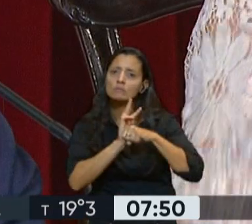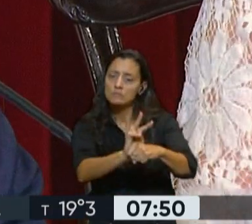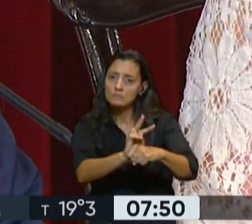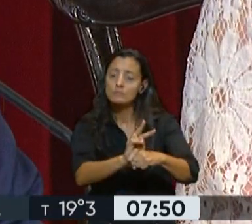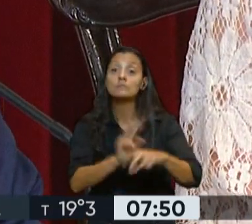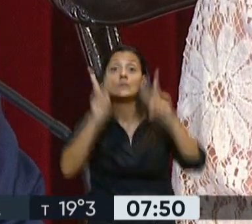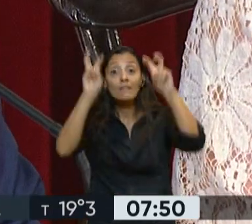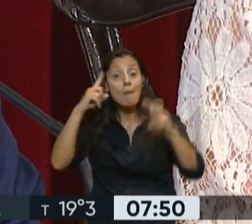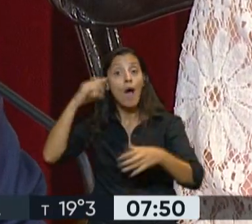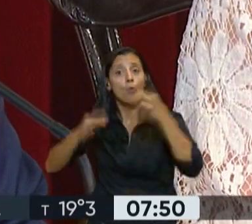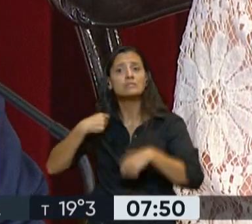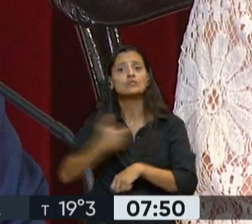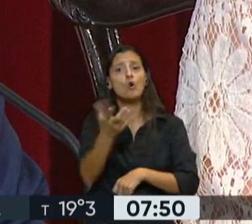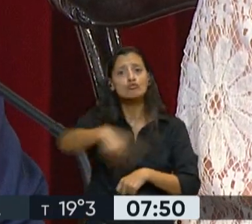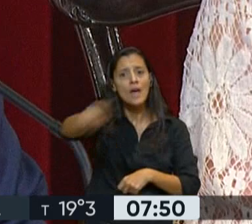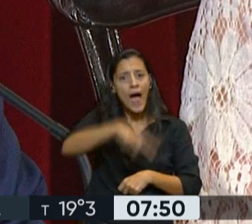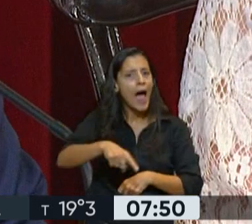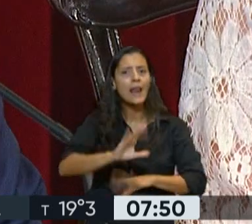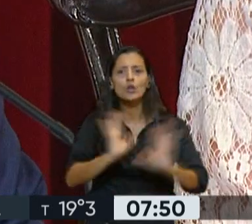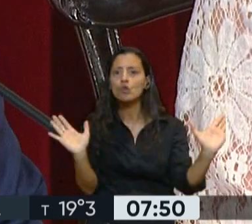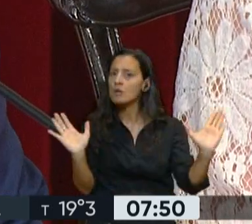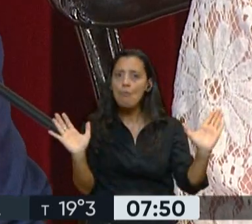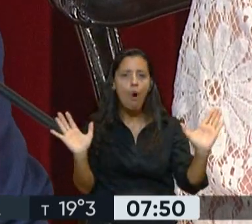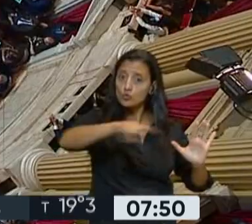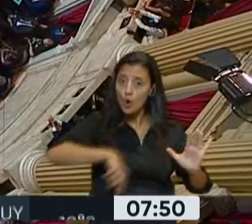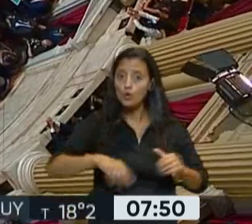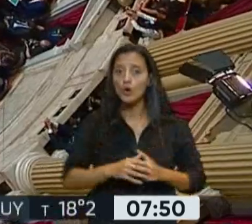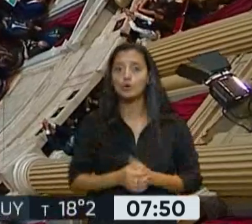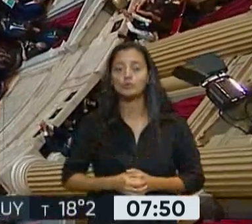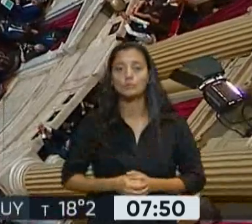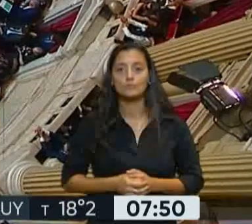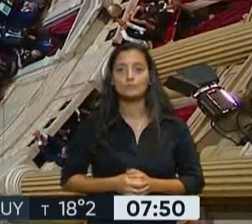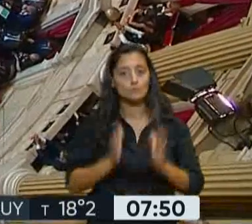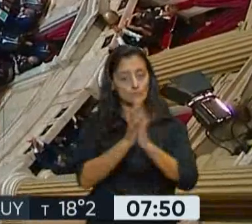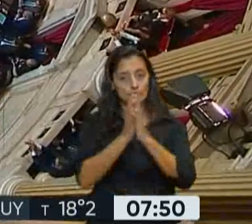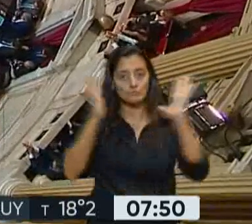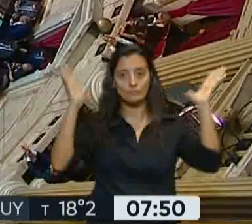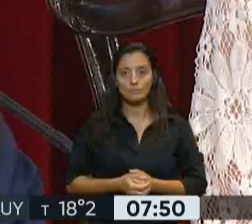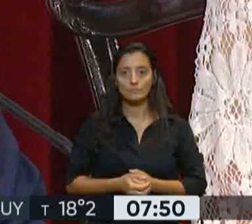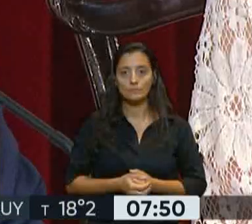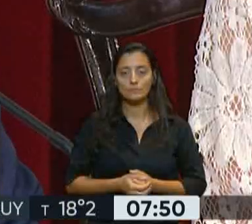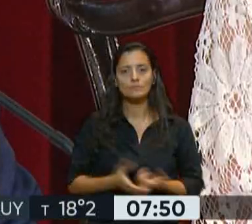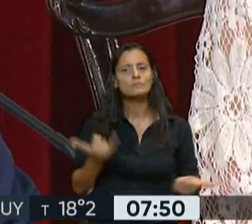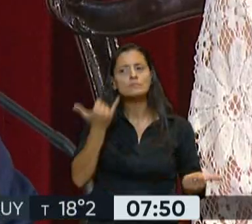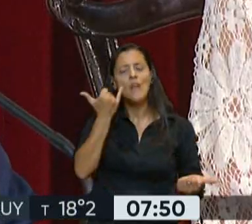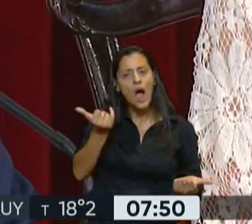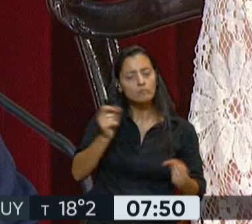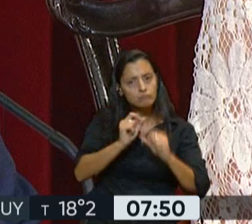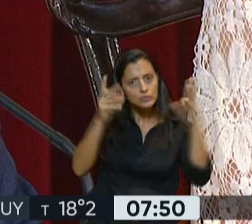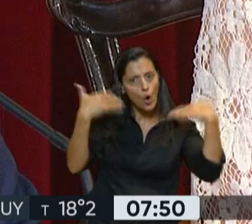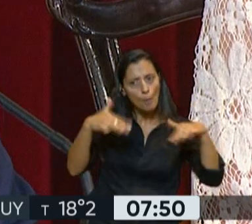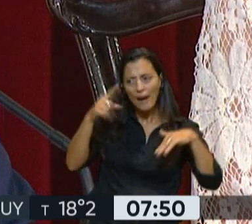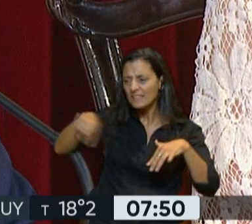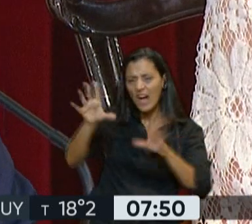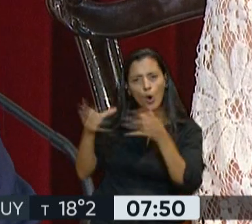La justicia social jamás puede ser objeto de negociación. He escuchado con sorpresa opiniones